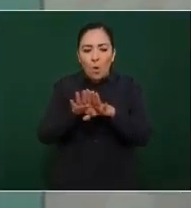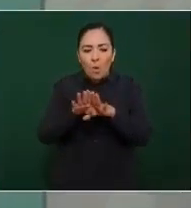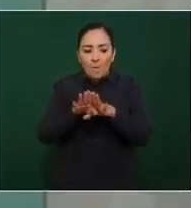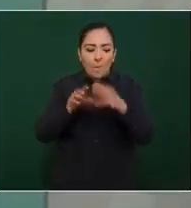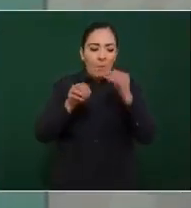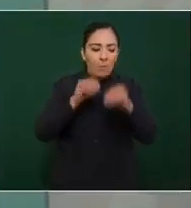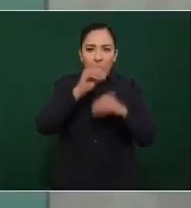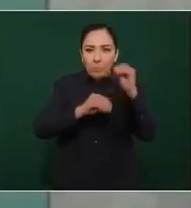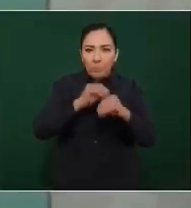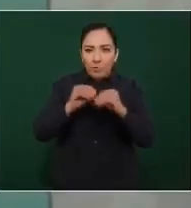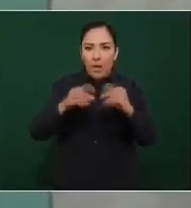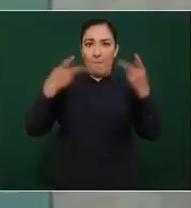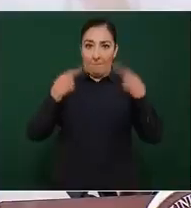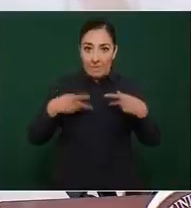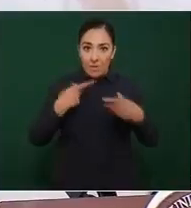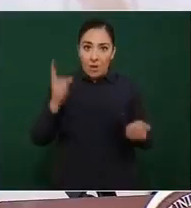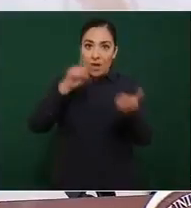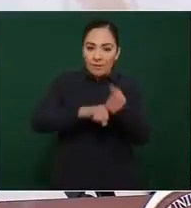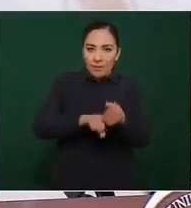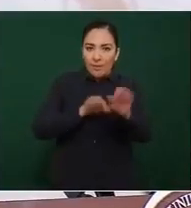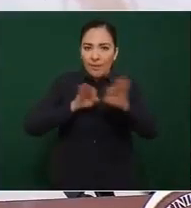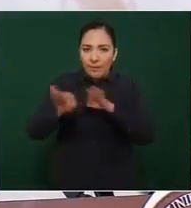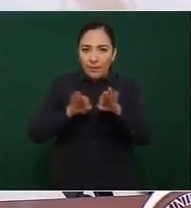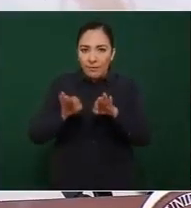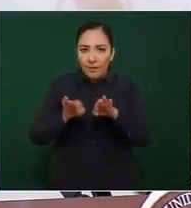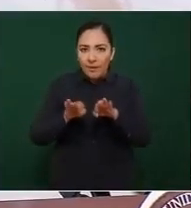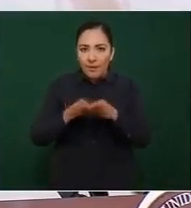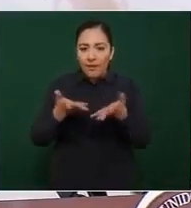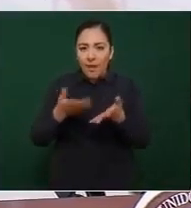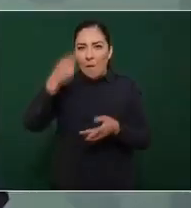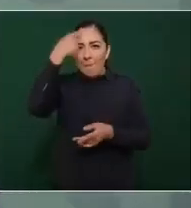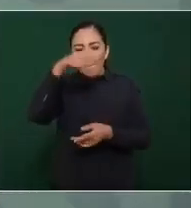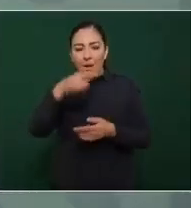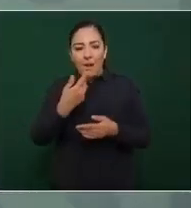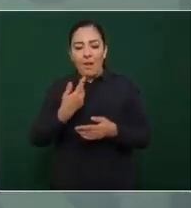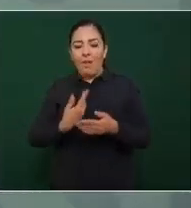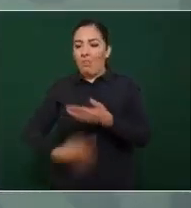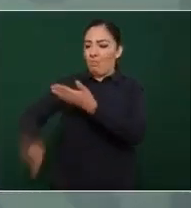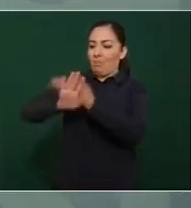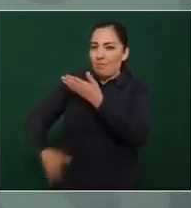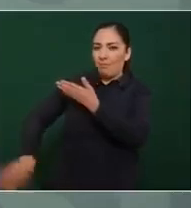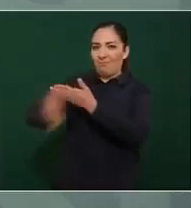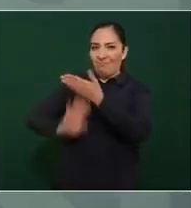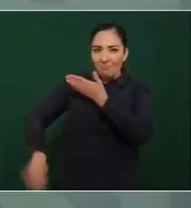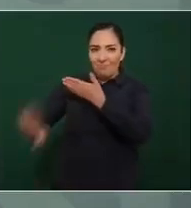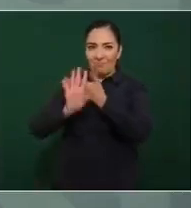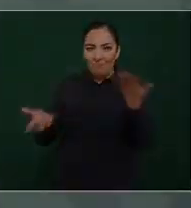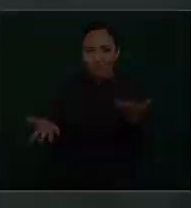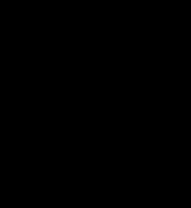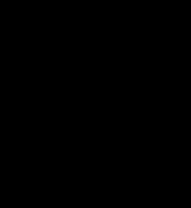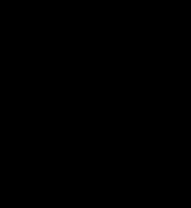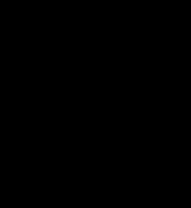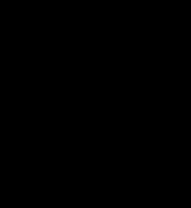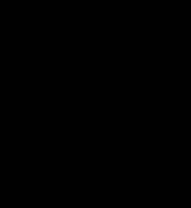todos conservadores dedicados a atacarnos. Y el cuestionamiento